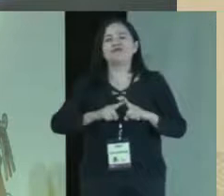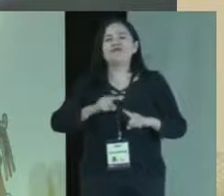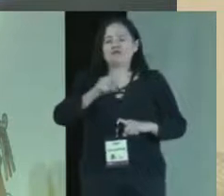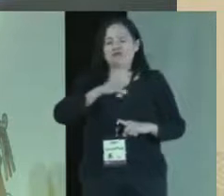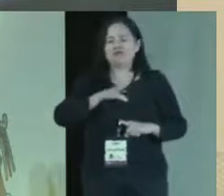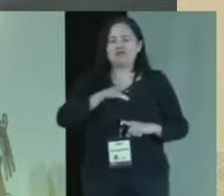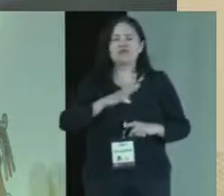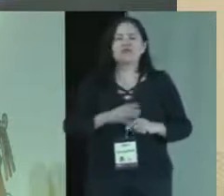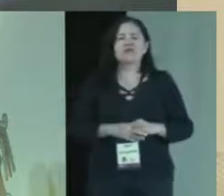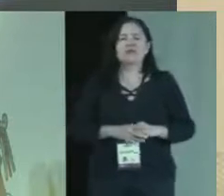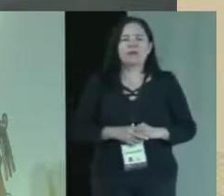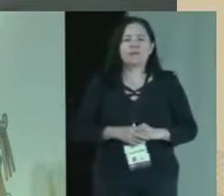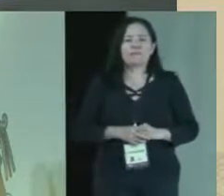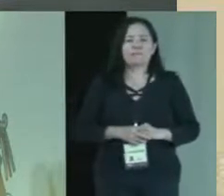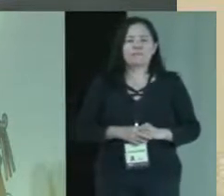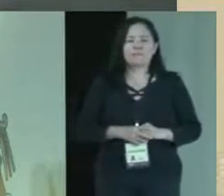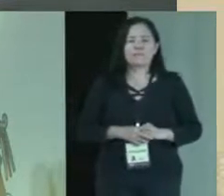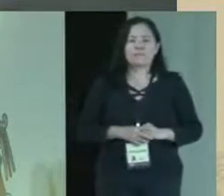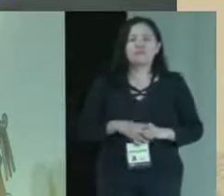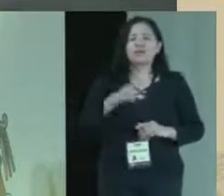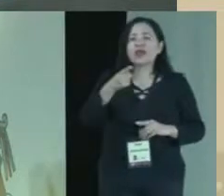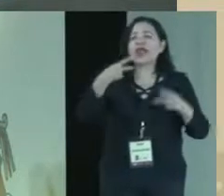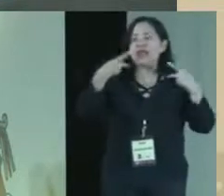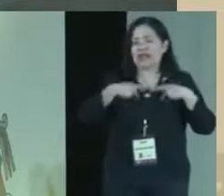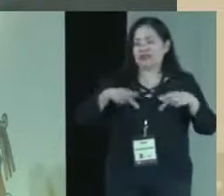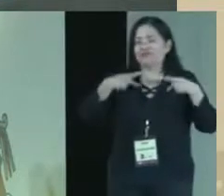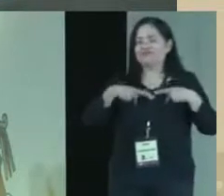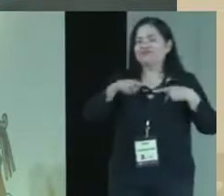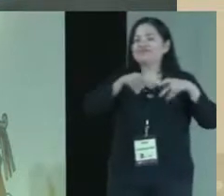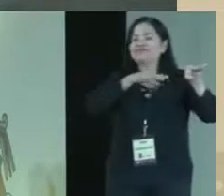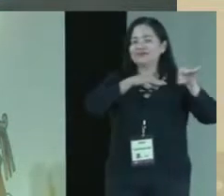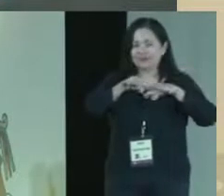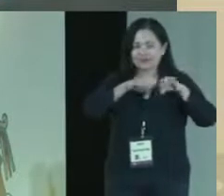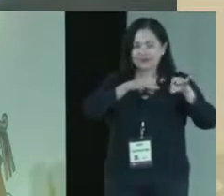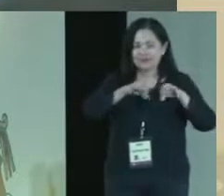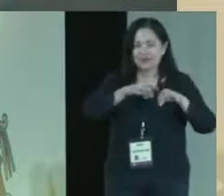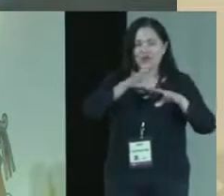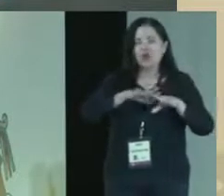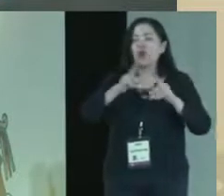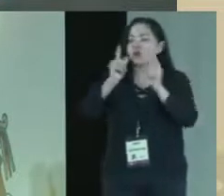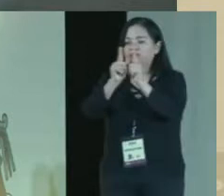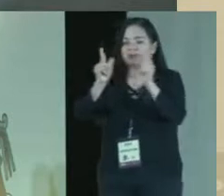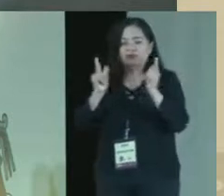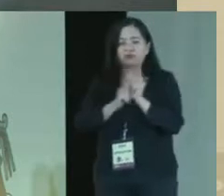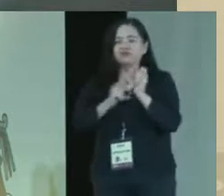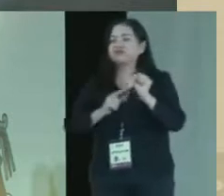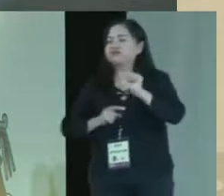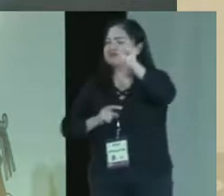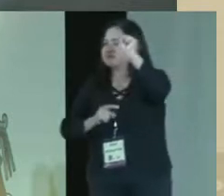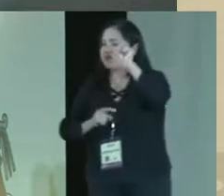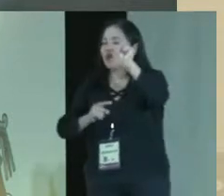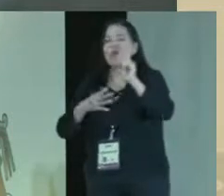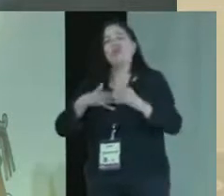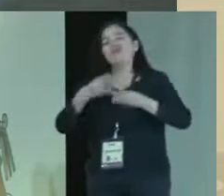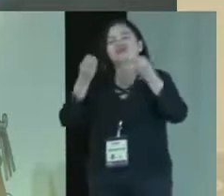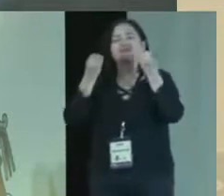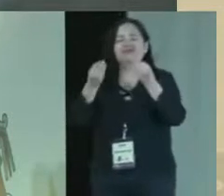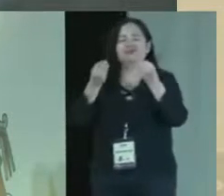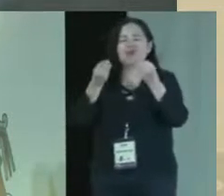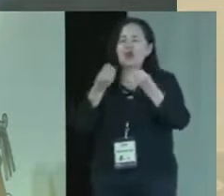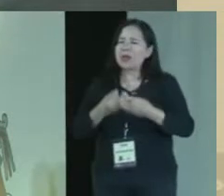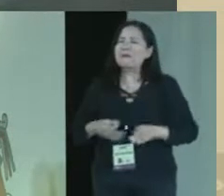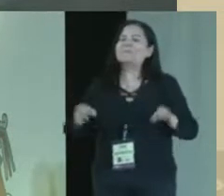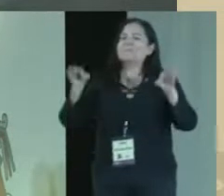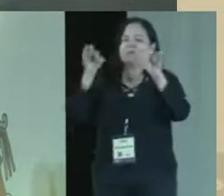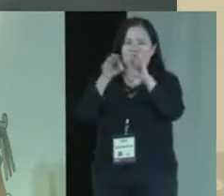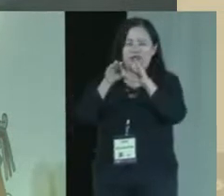comentarán seguramente después, la clase obrera, los sindicatos tuvieron un papel crucial,